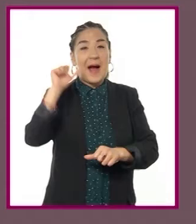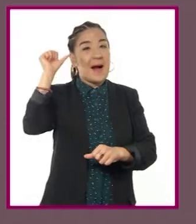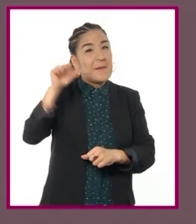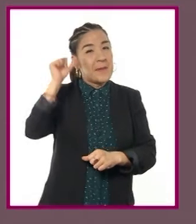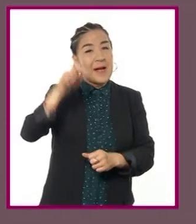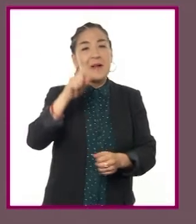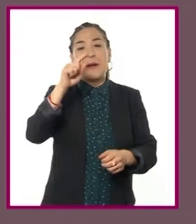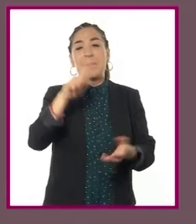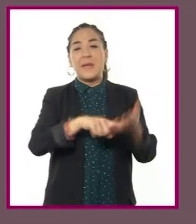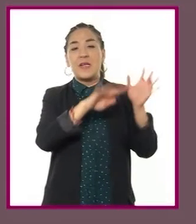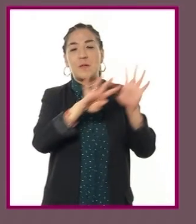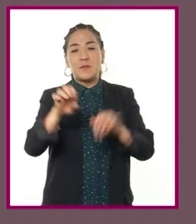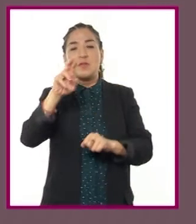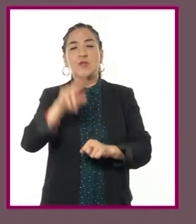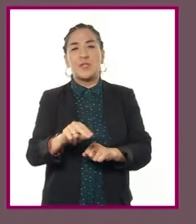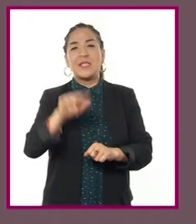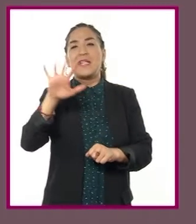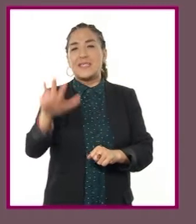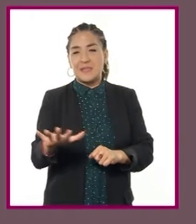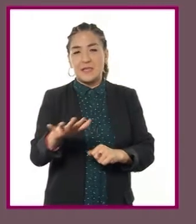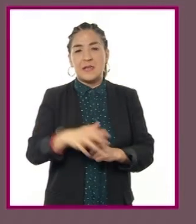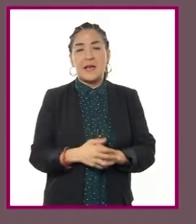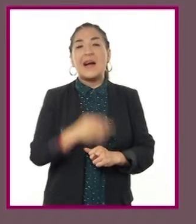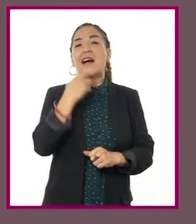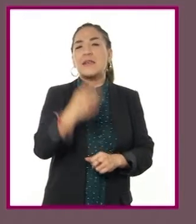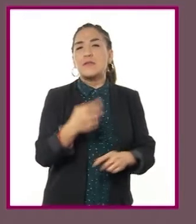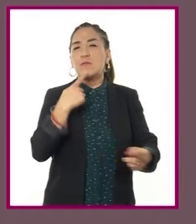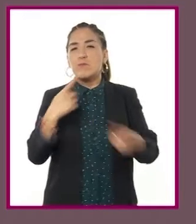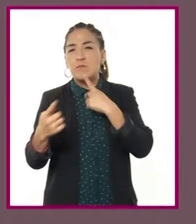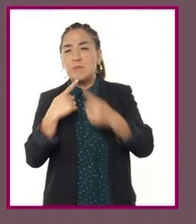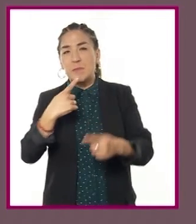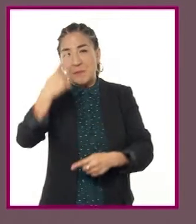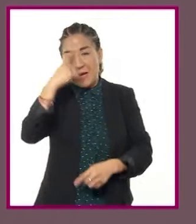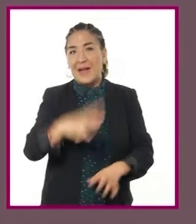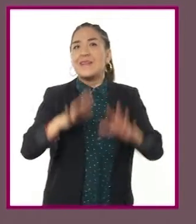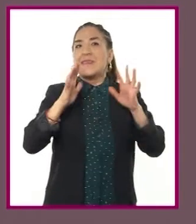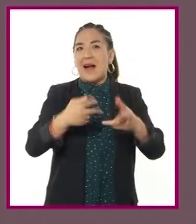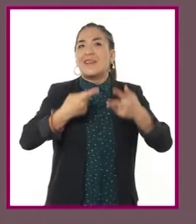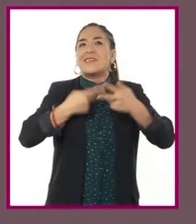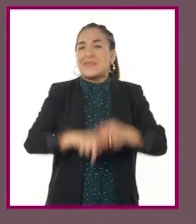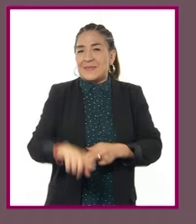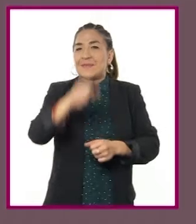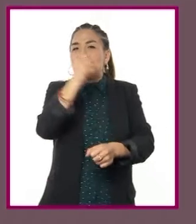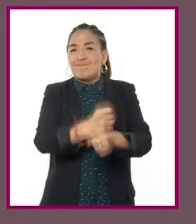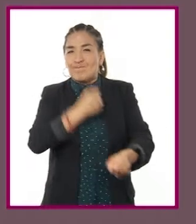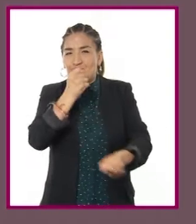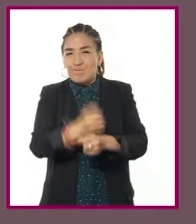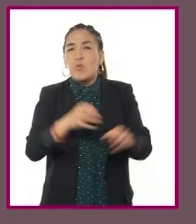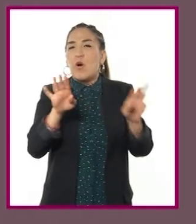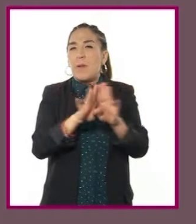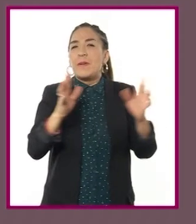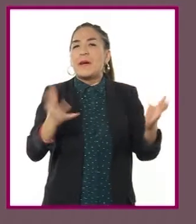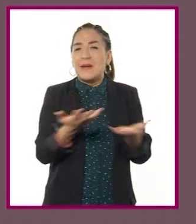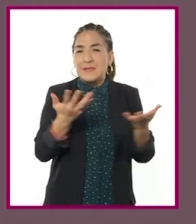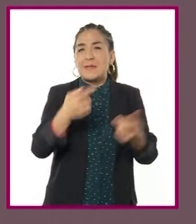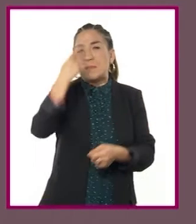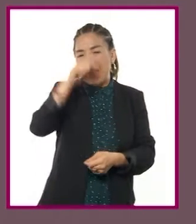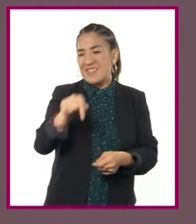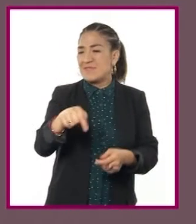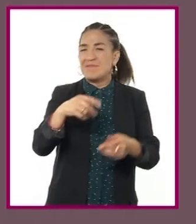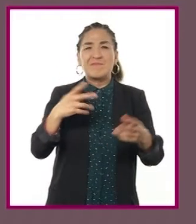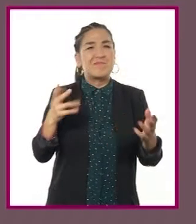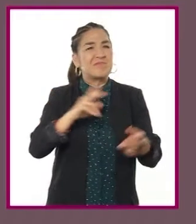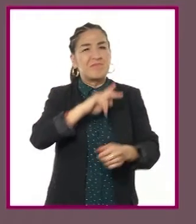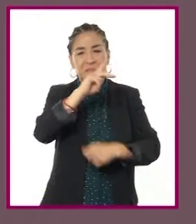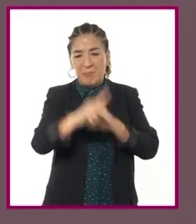de 1985, cuando decidió llevarla a la práctica para sacar al país de la grave crisis